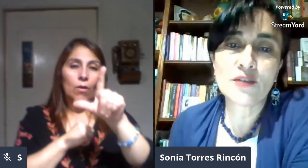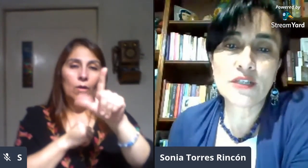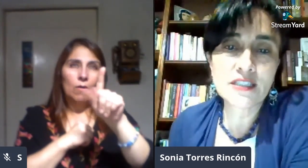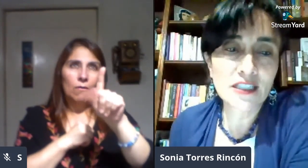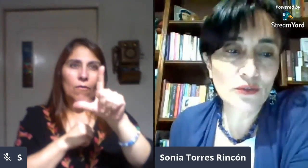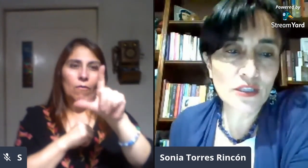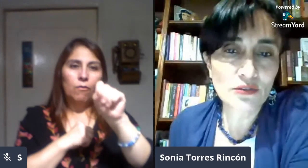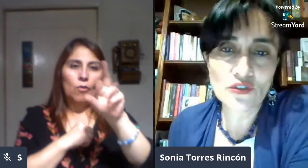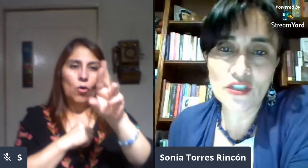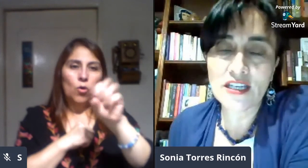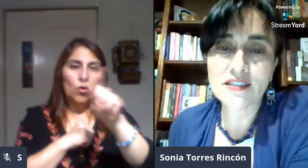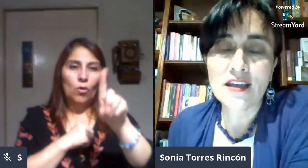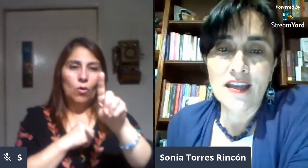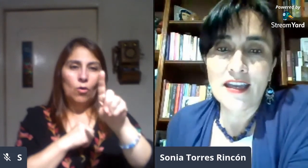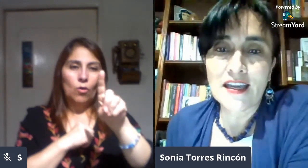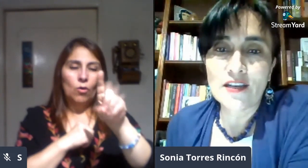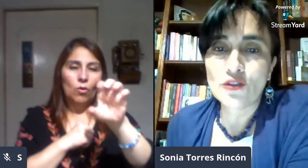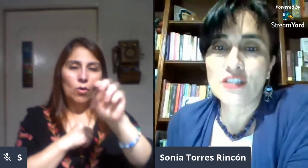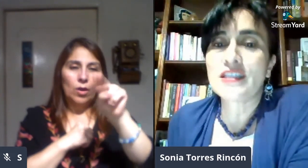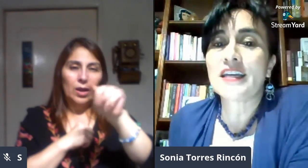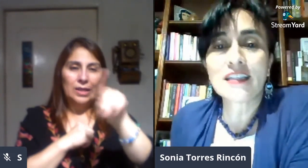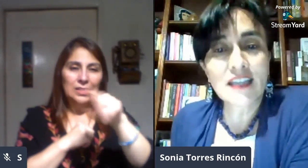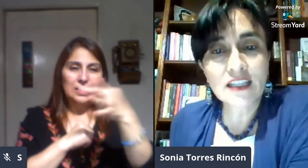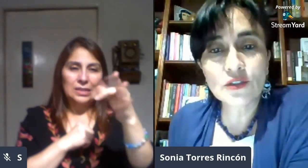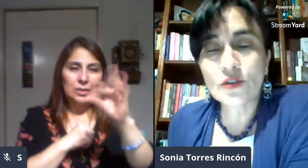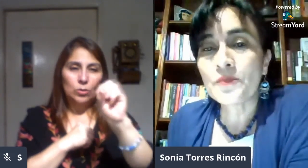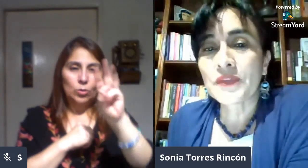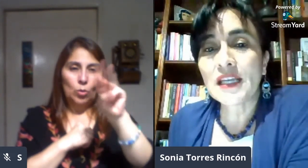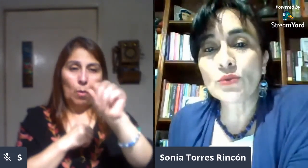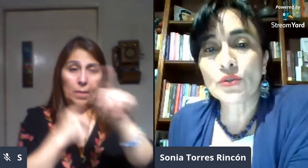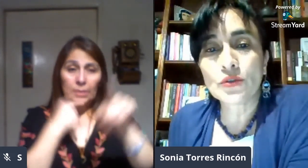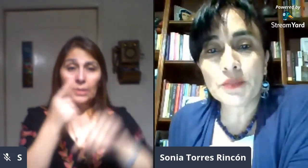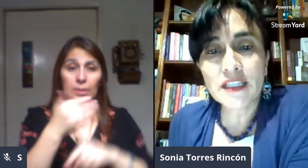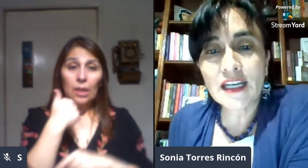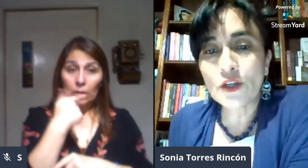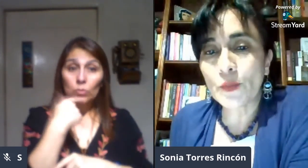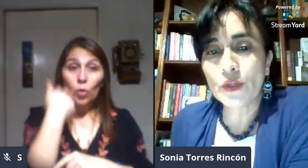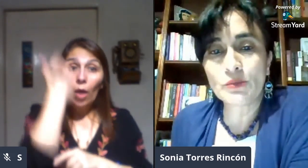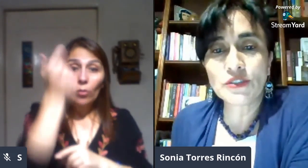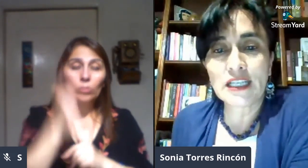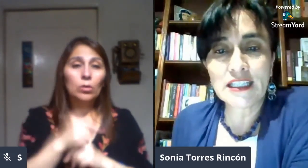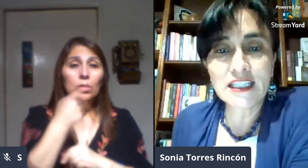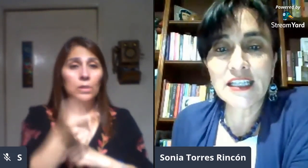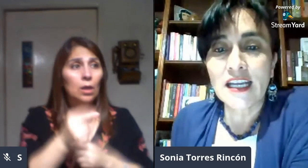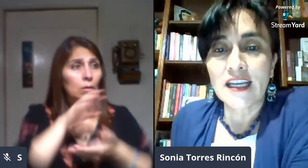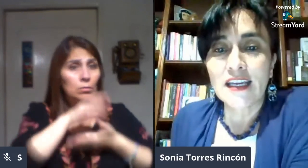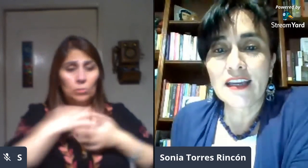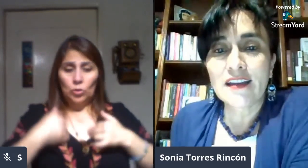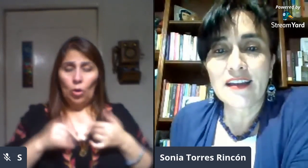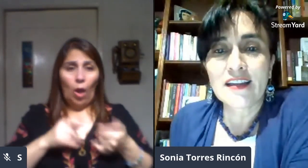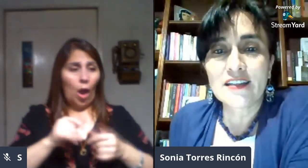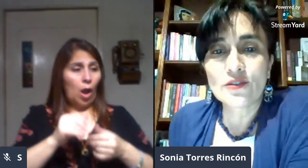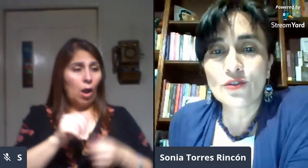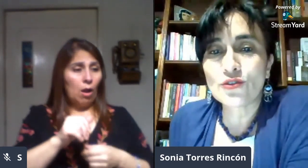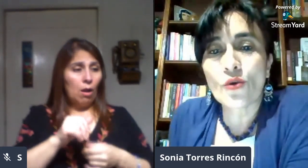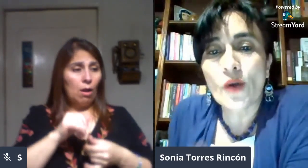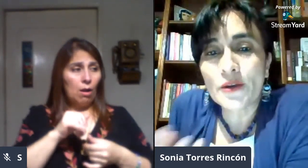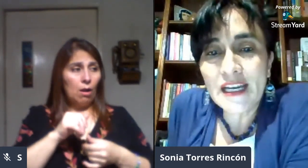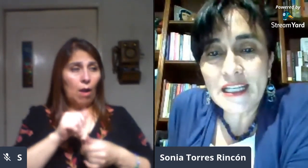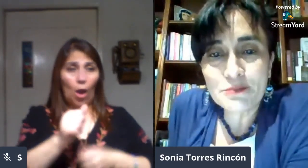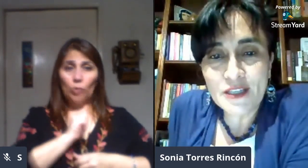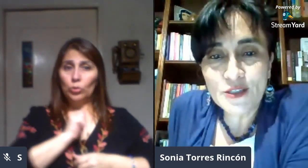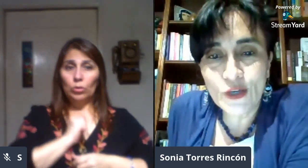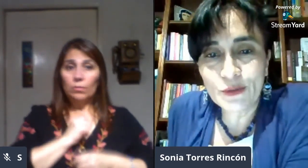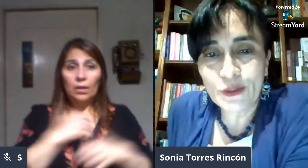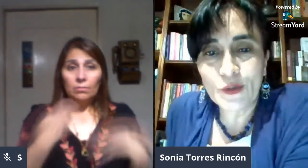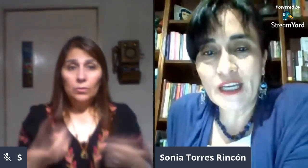decía en un escrito hace unos días, nos están quitando la autonomía, no podemos salir, nos